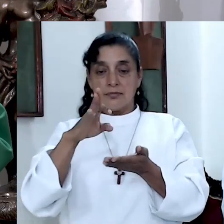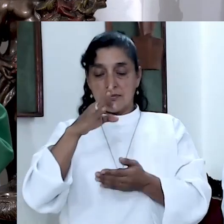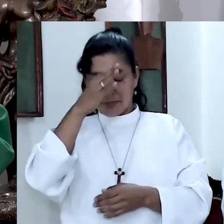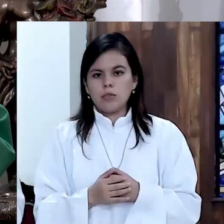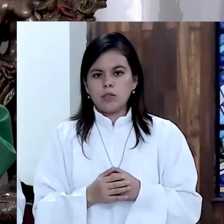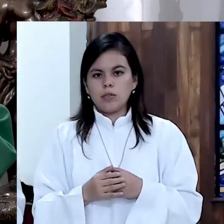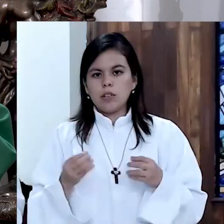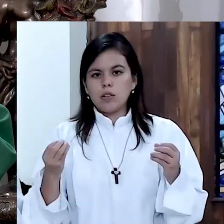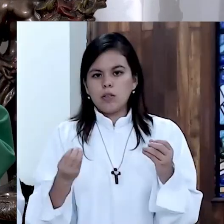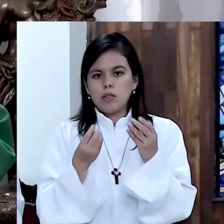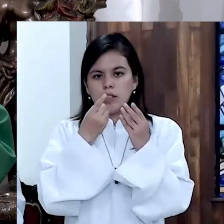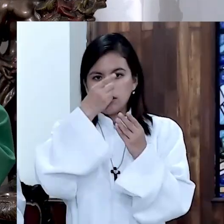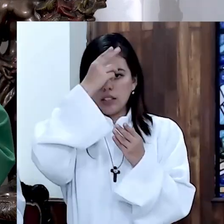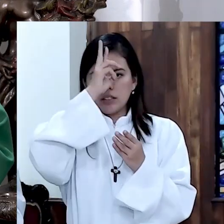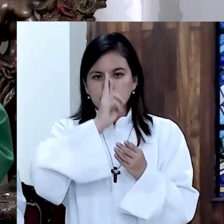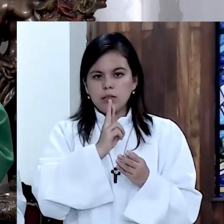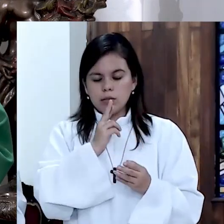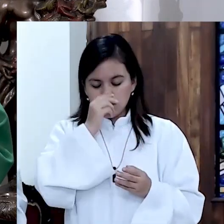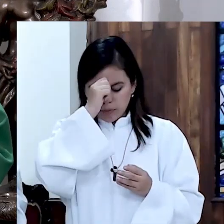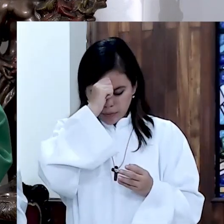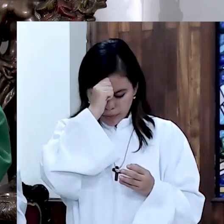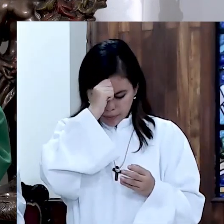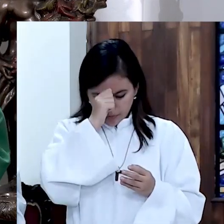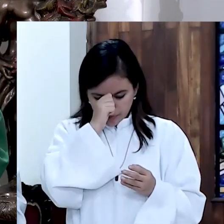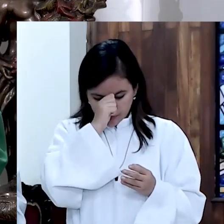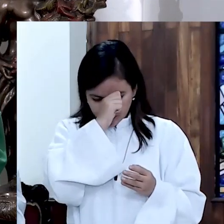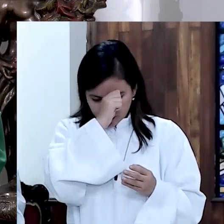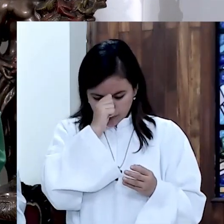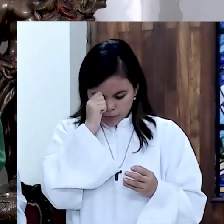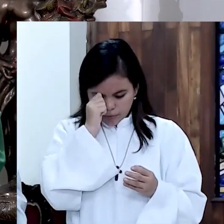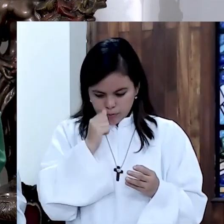Mateo. Gloria a ti, Señor.